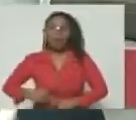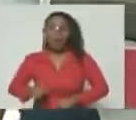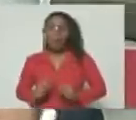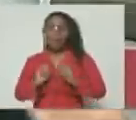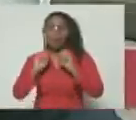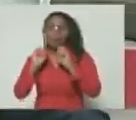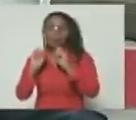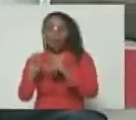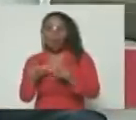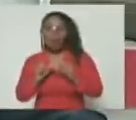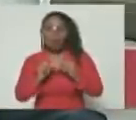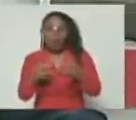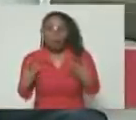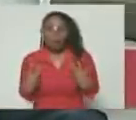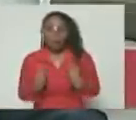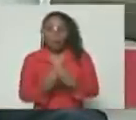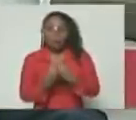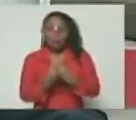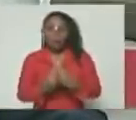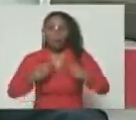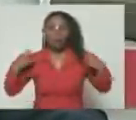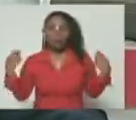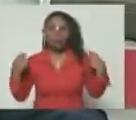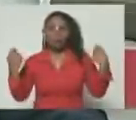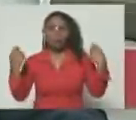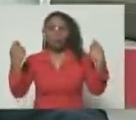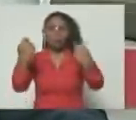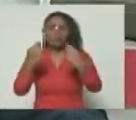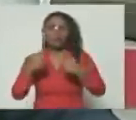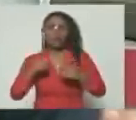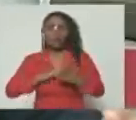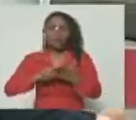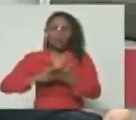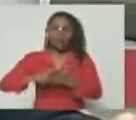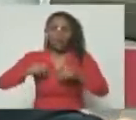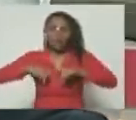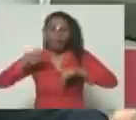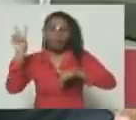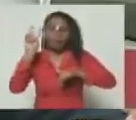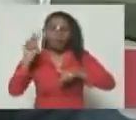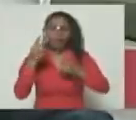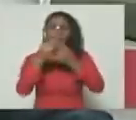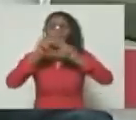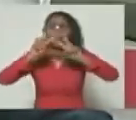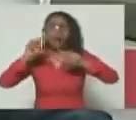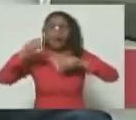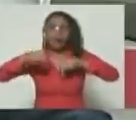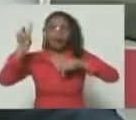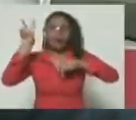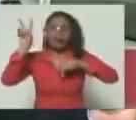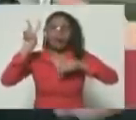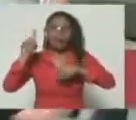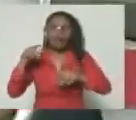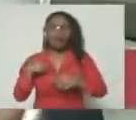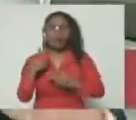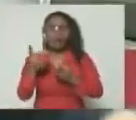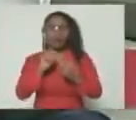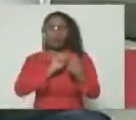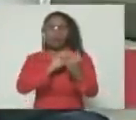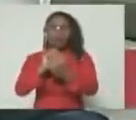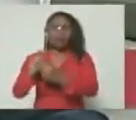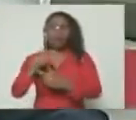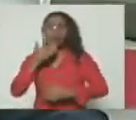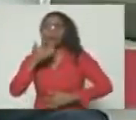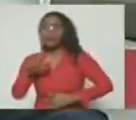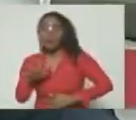de seguir juntos promoviendo la reconciliación en Venezuela, la paz en Venezuela, a través del diálogo, y que el próximo